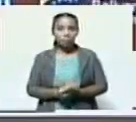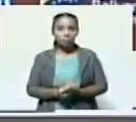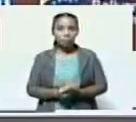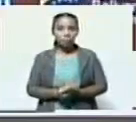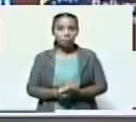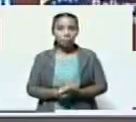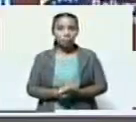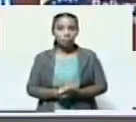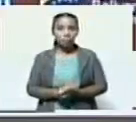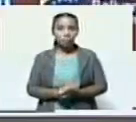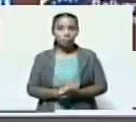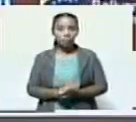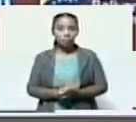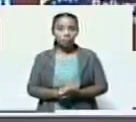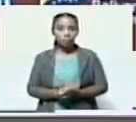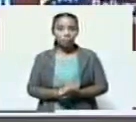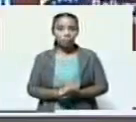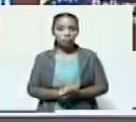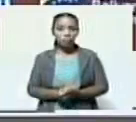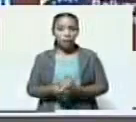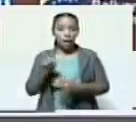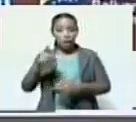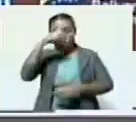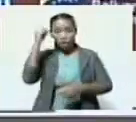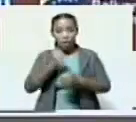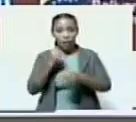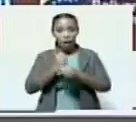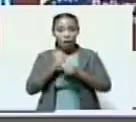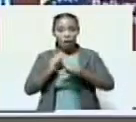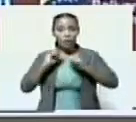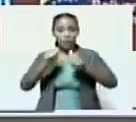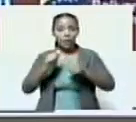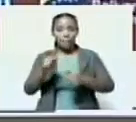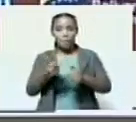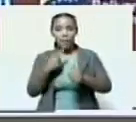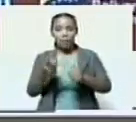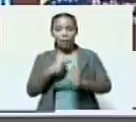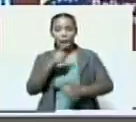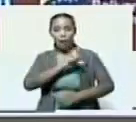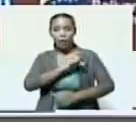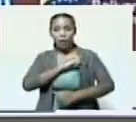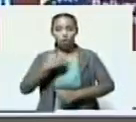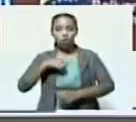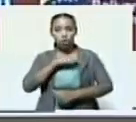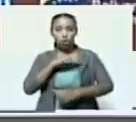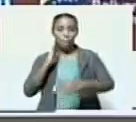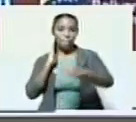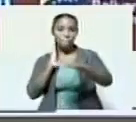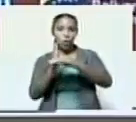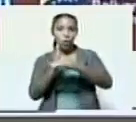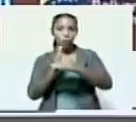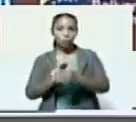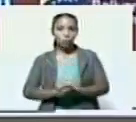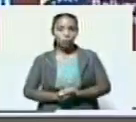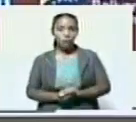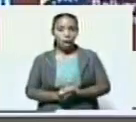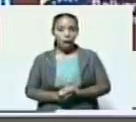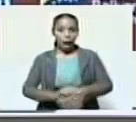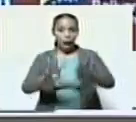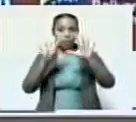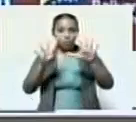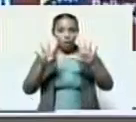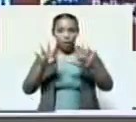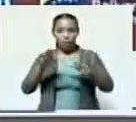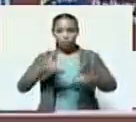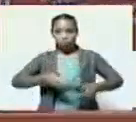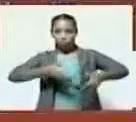en estas operaciones iniciadas a principio de enero, hemos neutralizado a